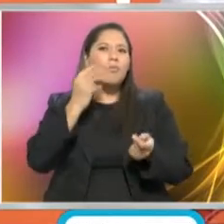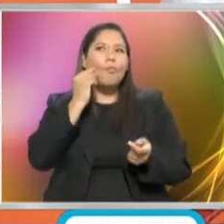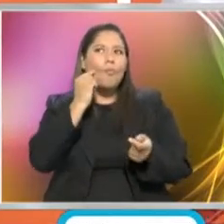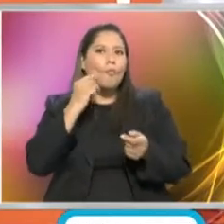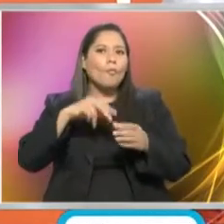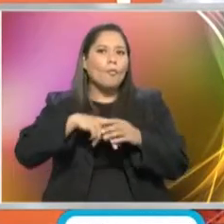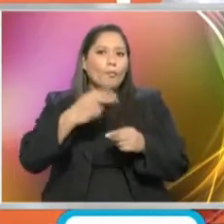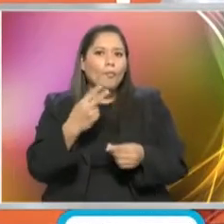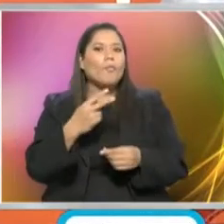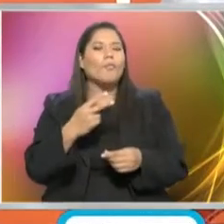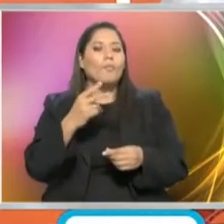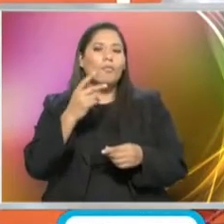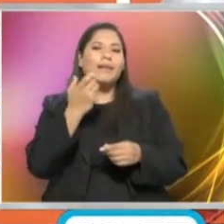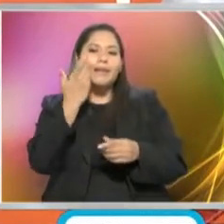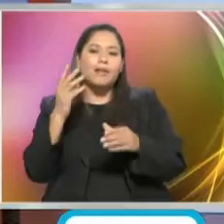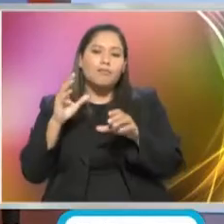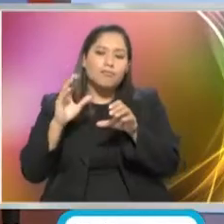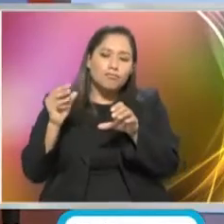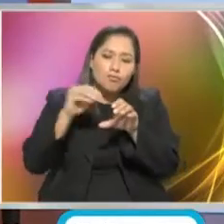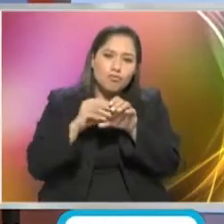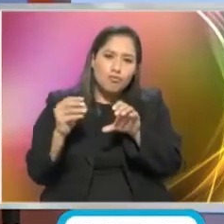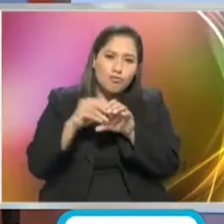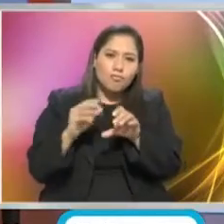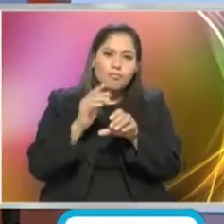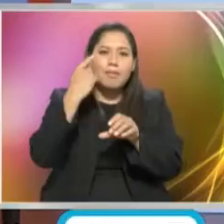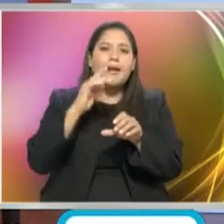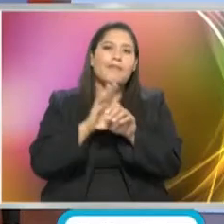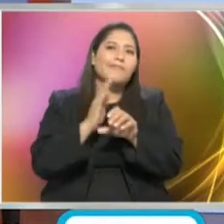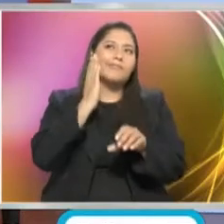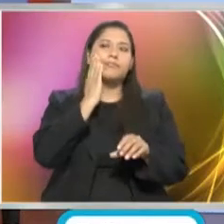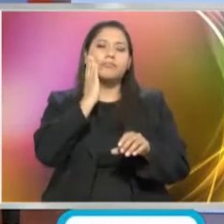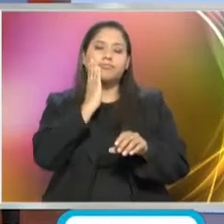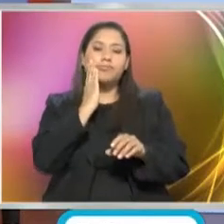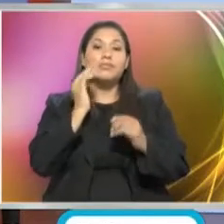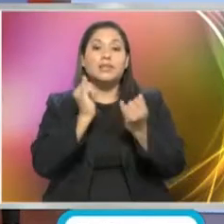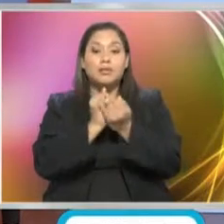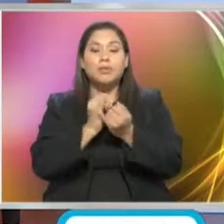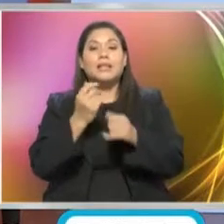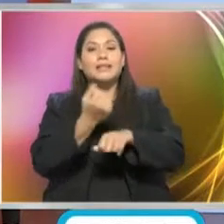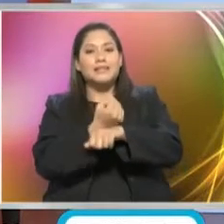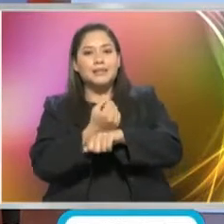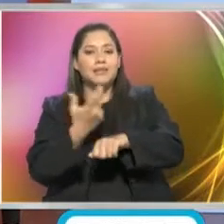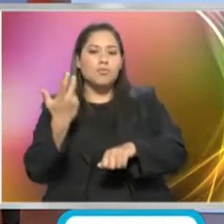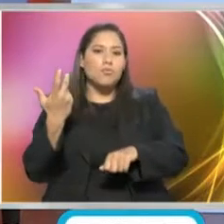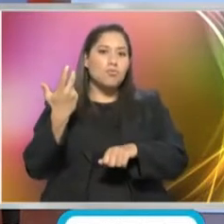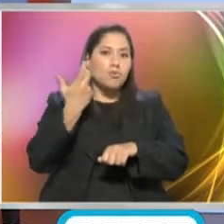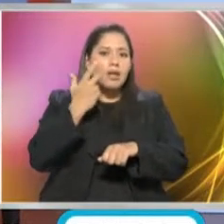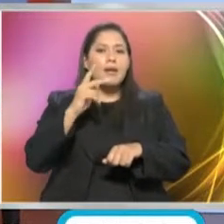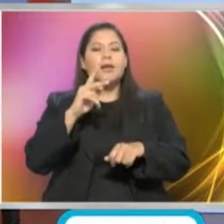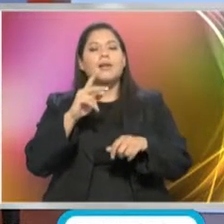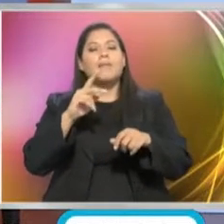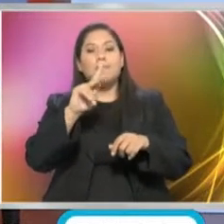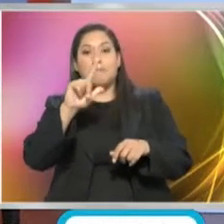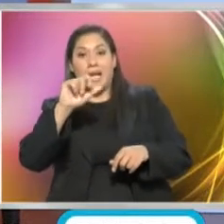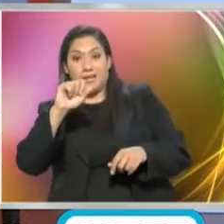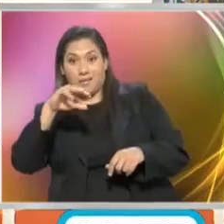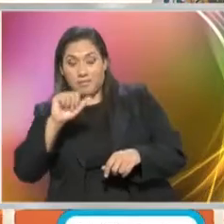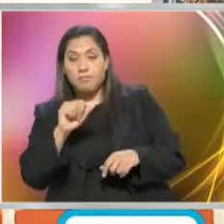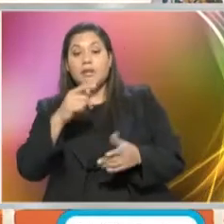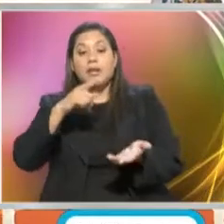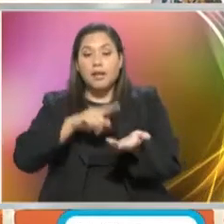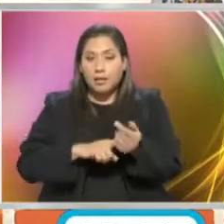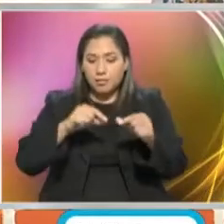en la cara. Y algunos otros procedimientos nuevos que han salido, como el plasma rico en plaquetas. ¿Ese qué es? Cuéntenos. Ese